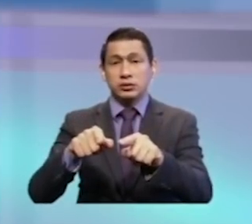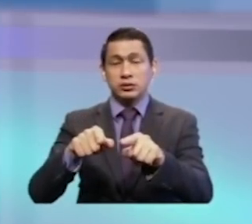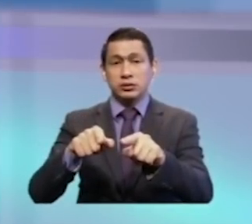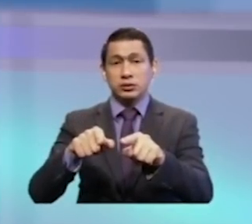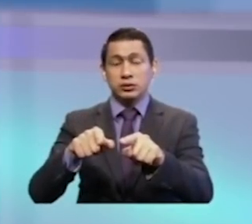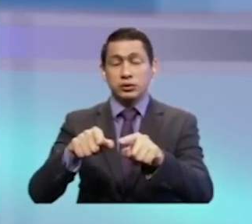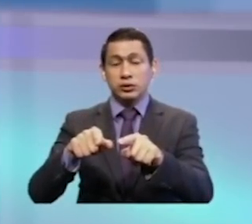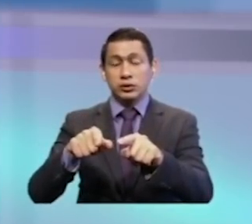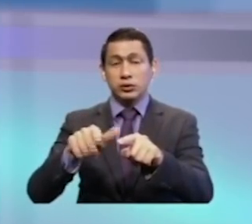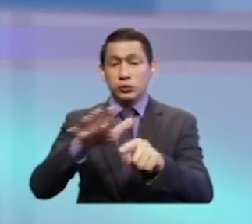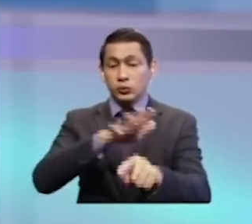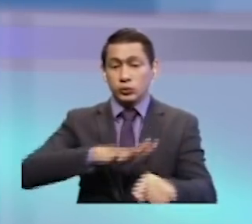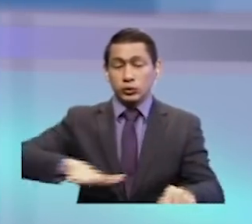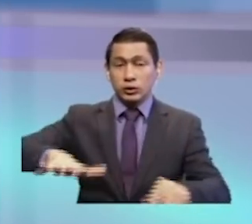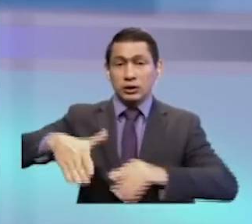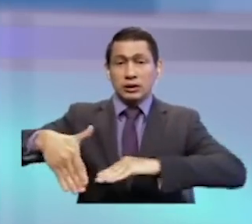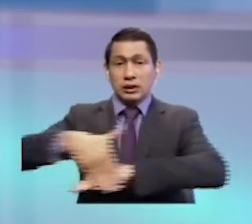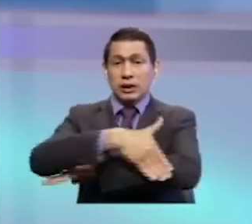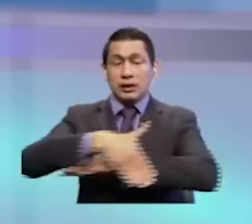en mucho lote 2.